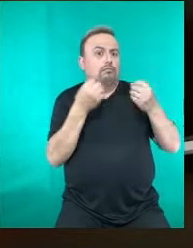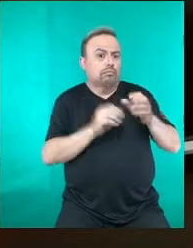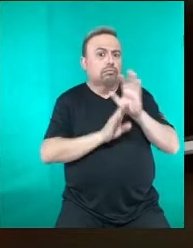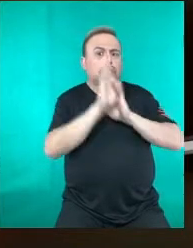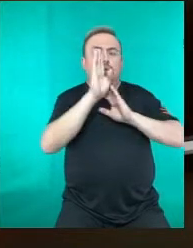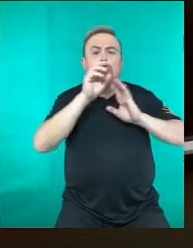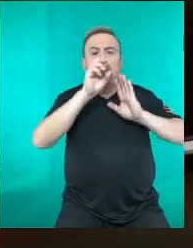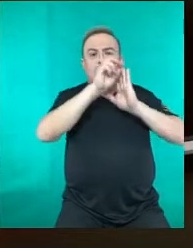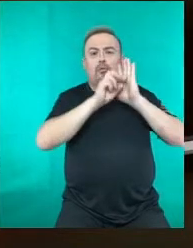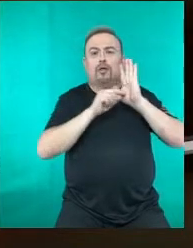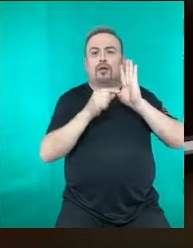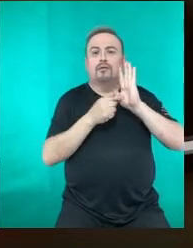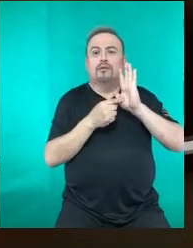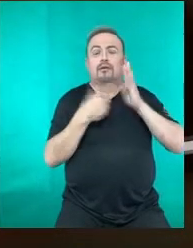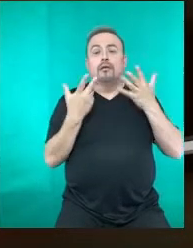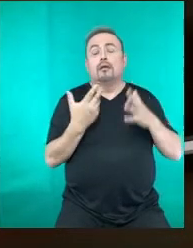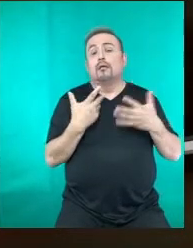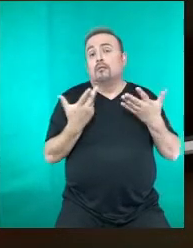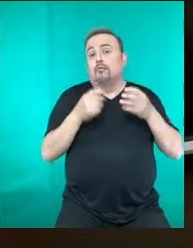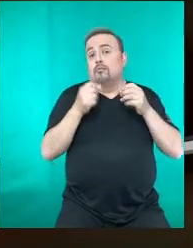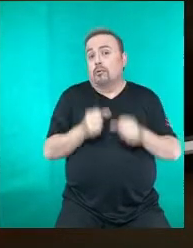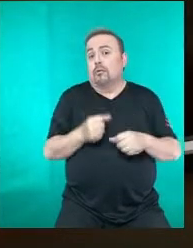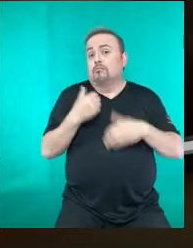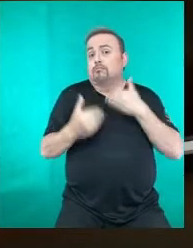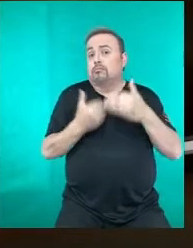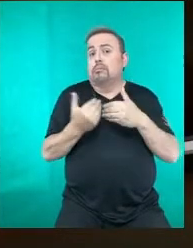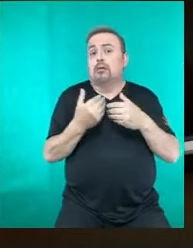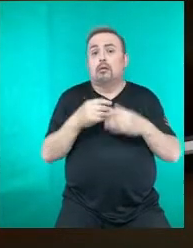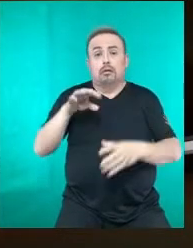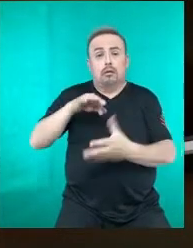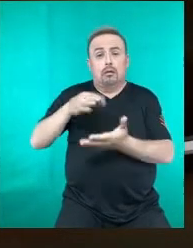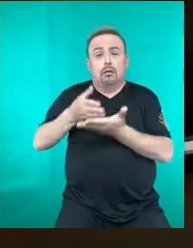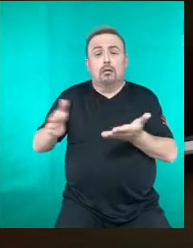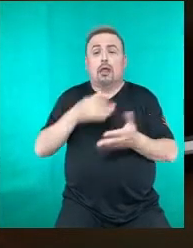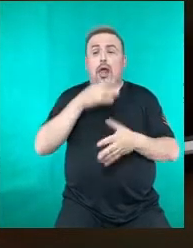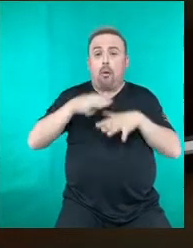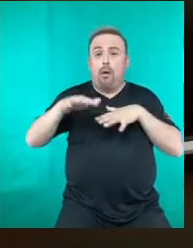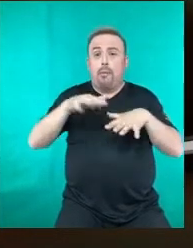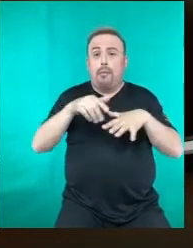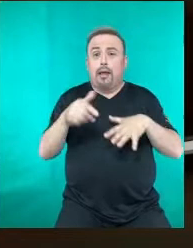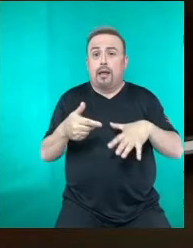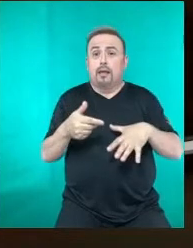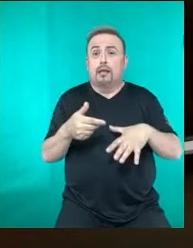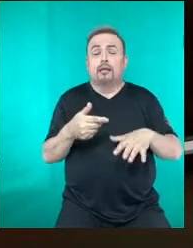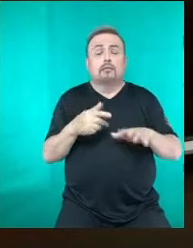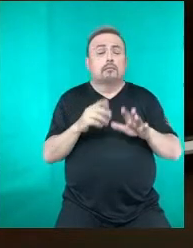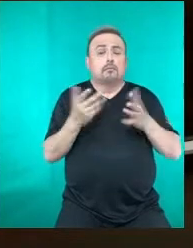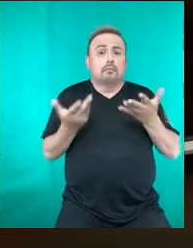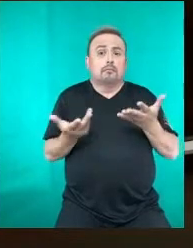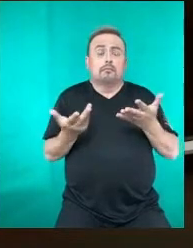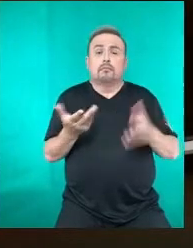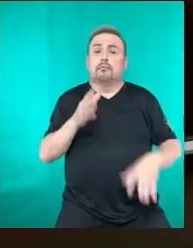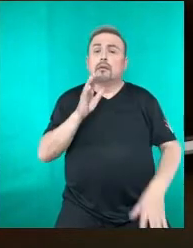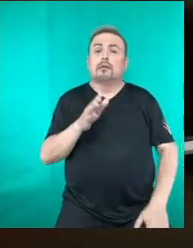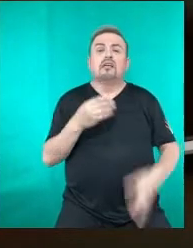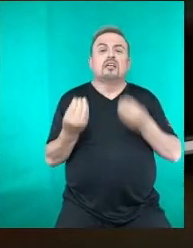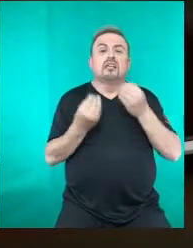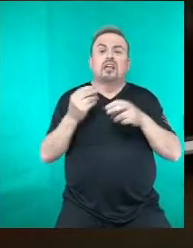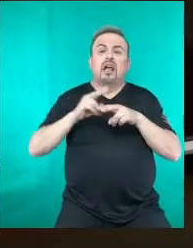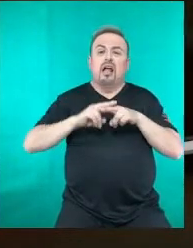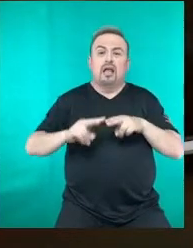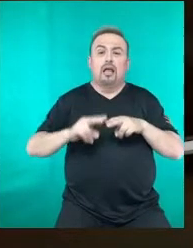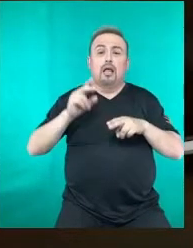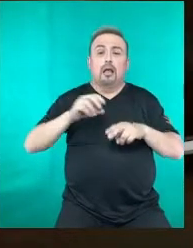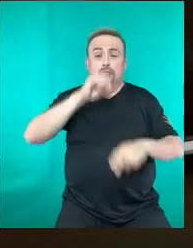proyectos. Podríamos, por ejemplo, avanzar también en desalinización de agua de mar. Perfectamente, ¿qué es lo que está haciendo la minería